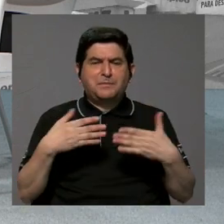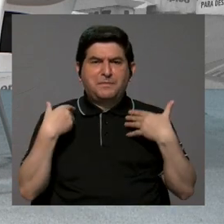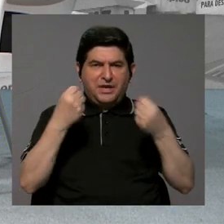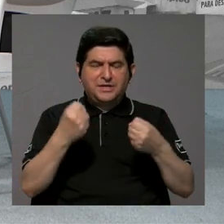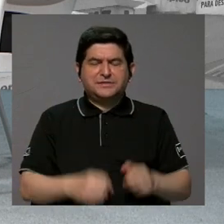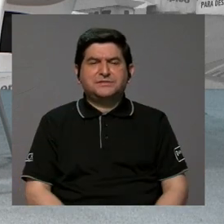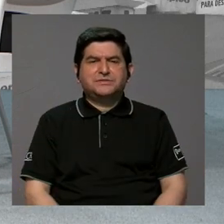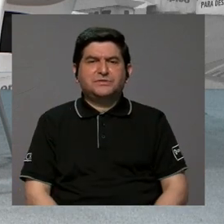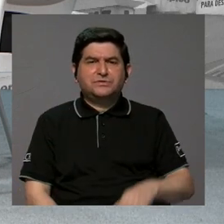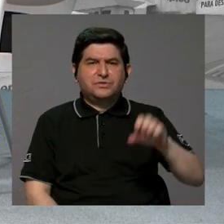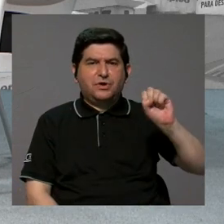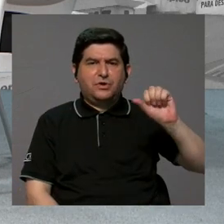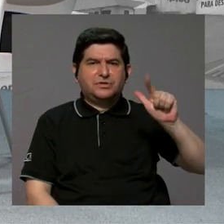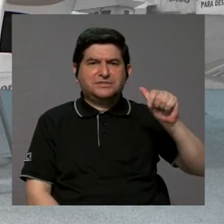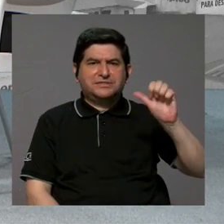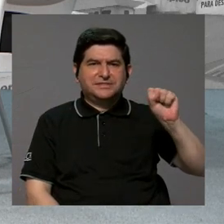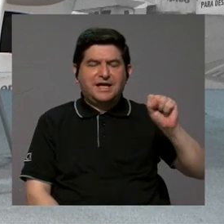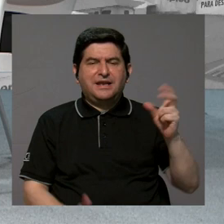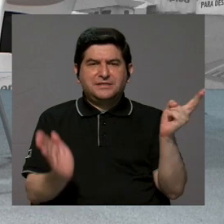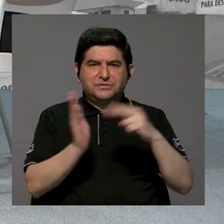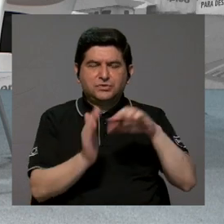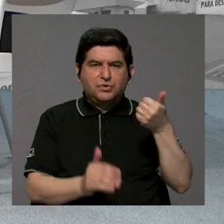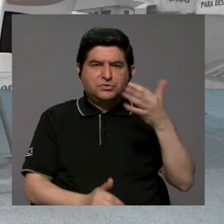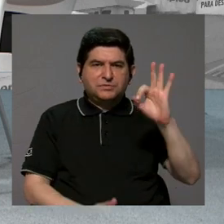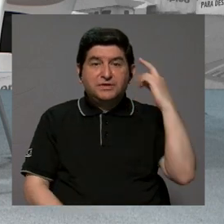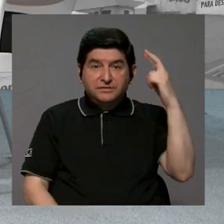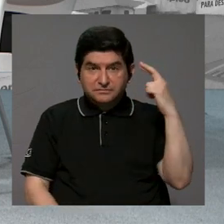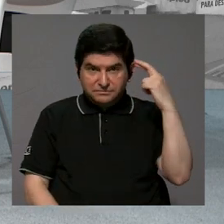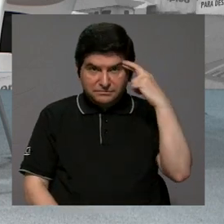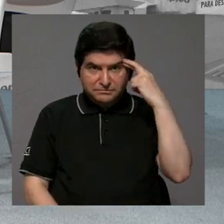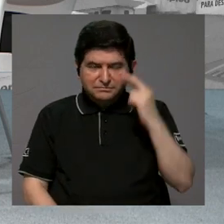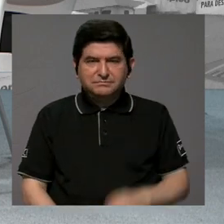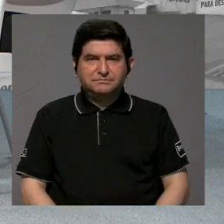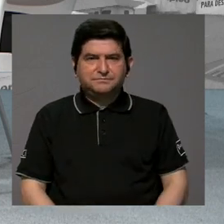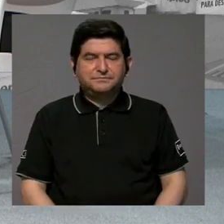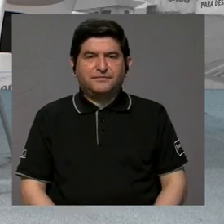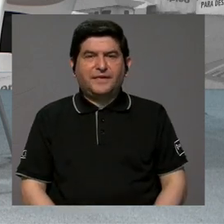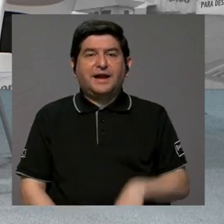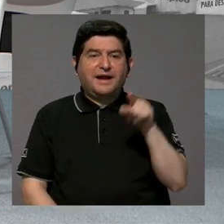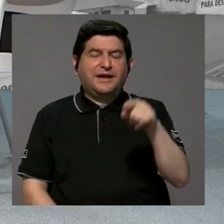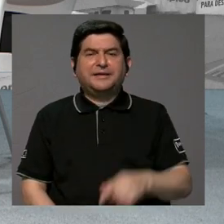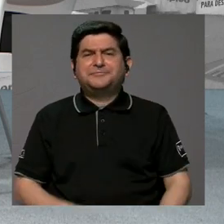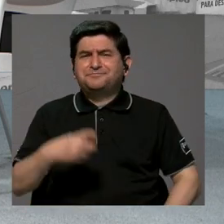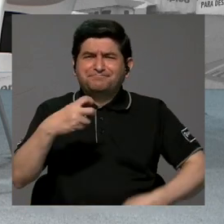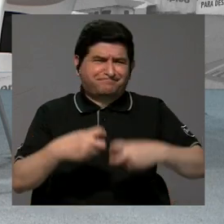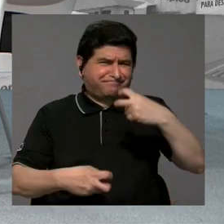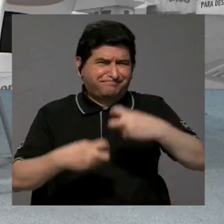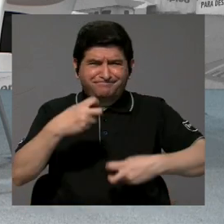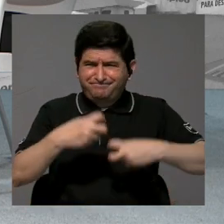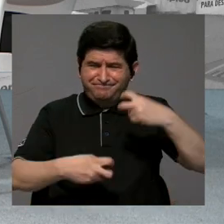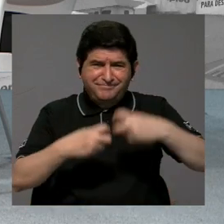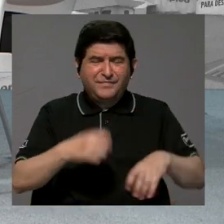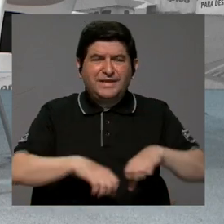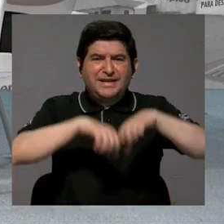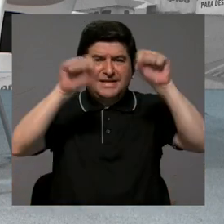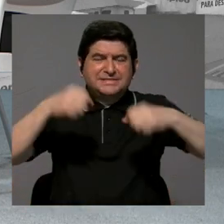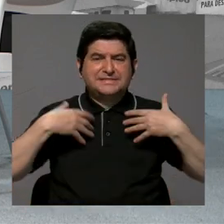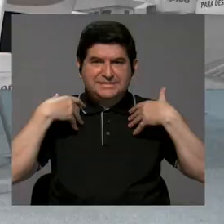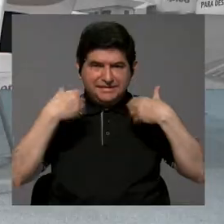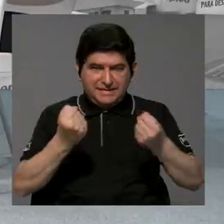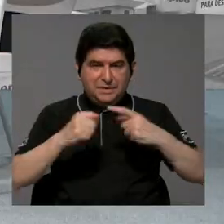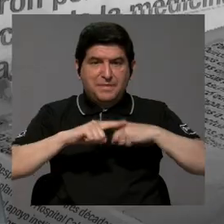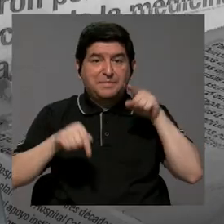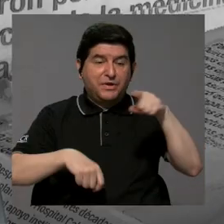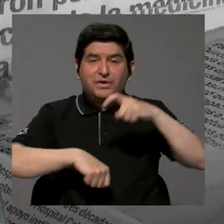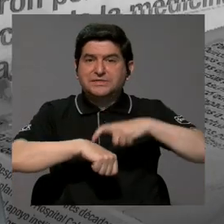Salud, Salas, en el 2019, precisamente se dio por el desplome, ¿verdad? El descalabro que hubo en el sistema de